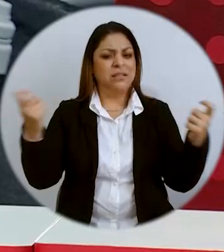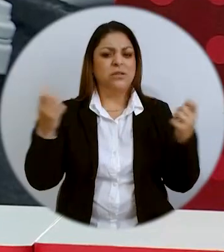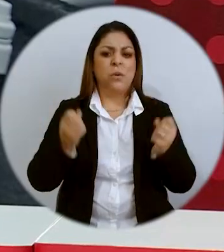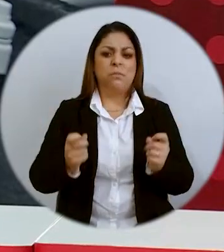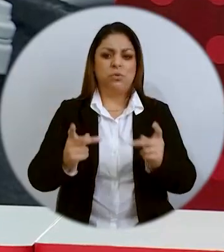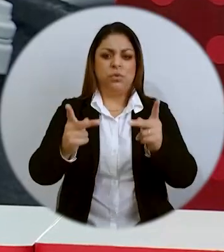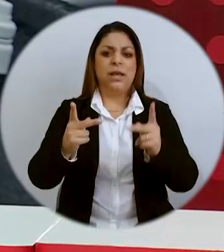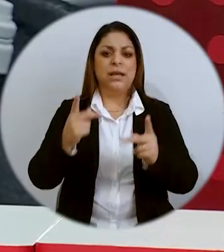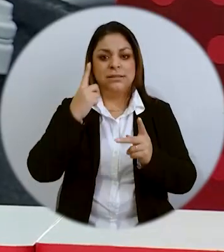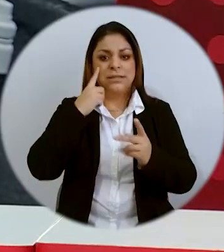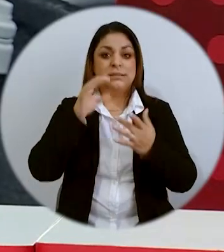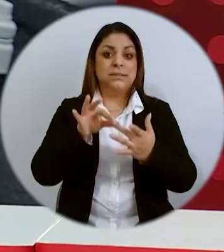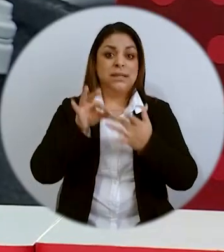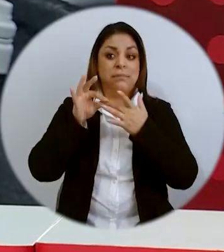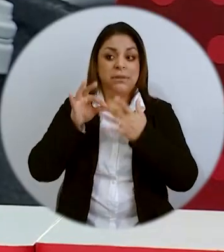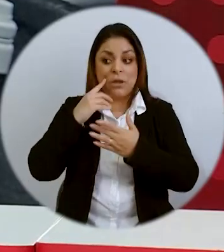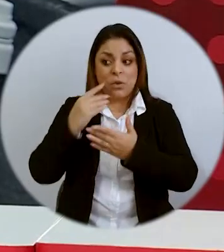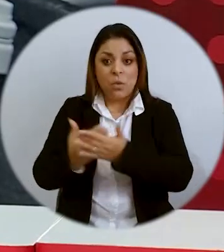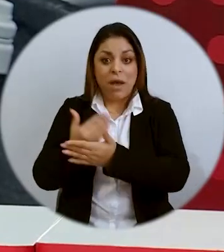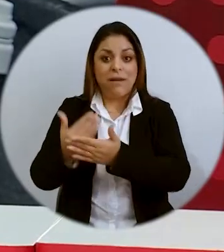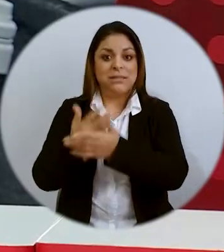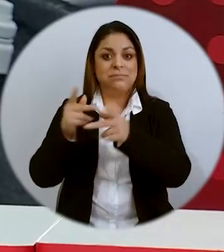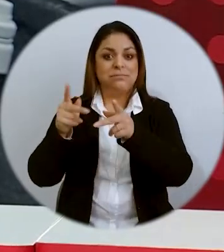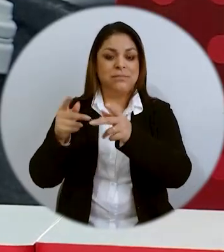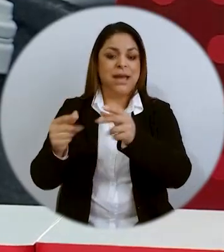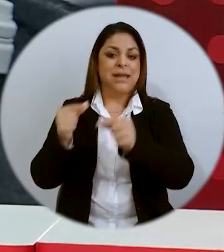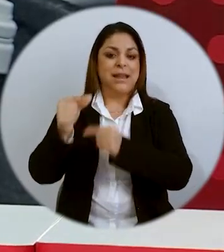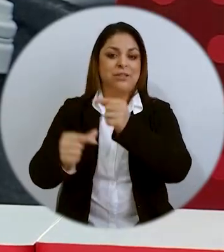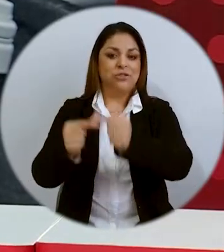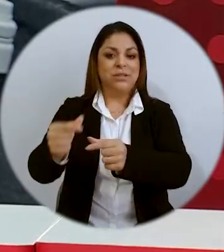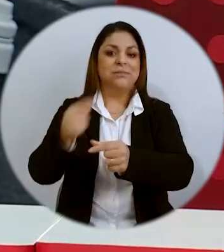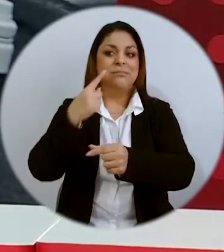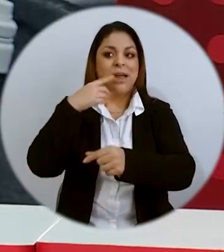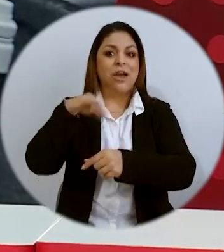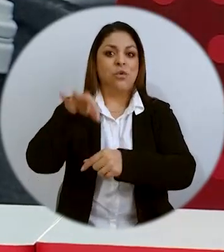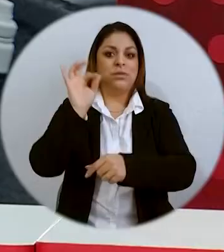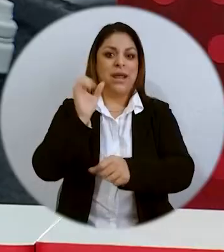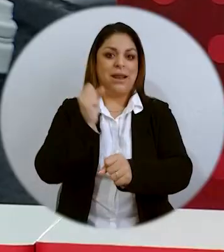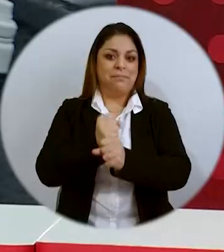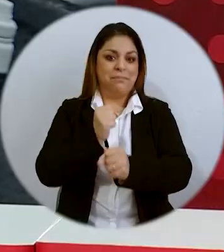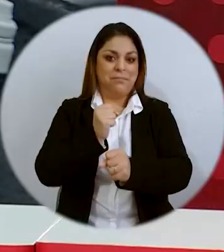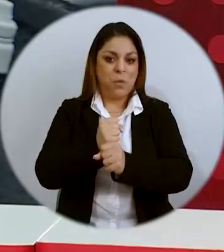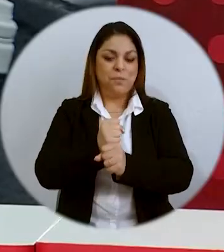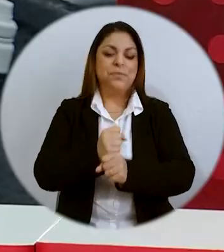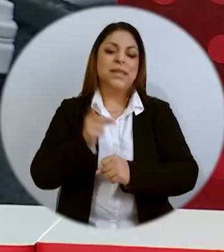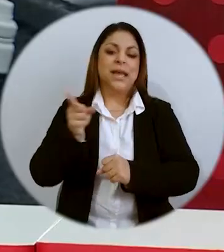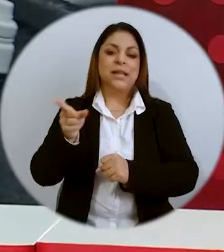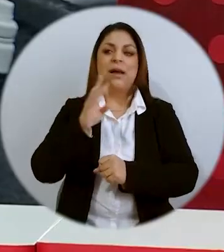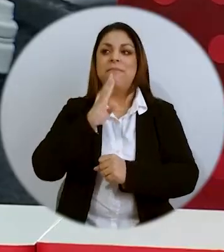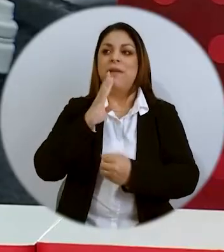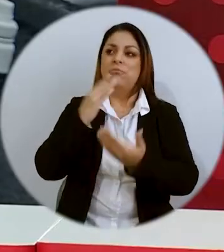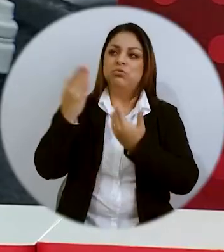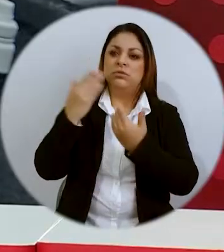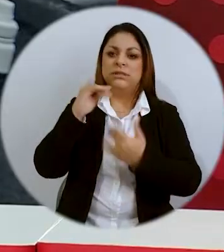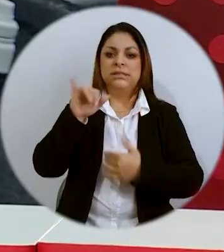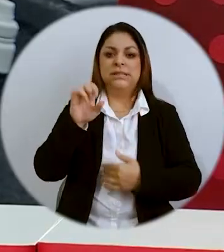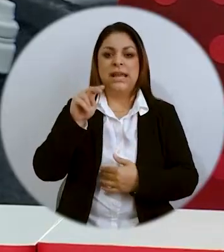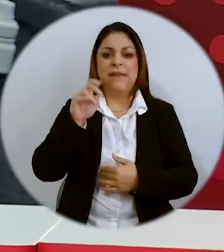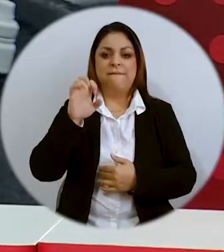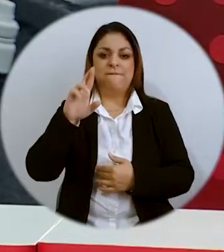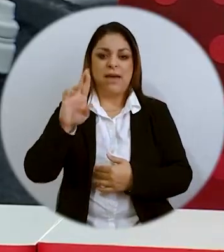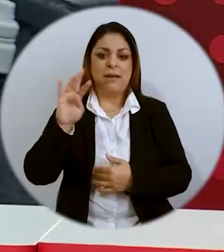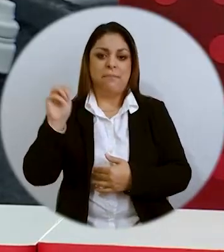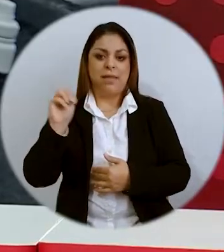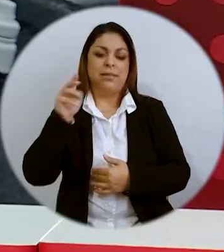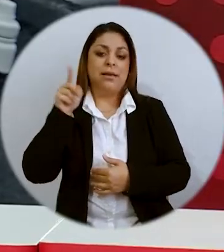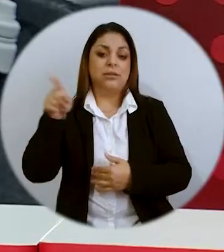grandes oportunidades, sobre todo para las nuevas generaciones, de nuevas fuentes de empleo. Al respecto nos conversó Jennifer